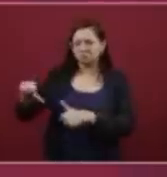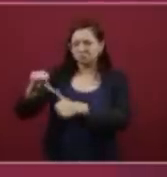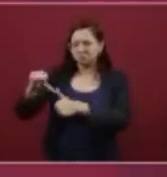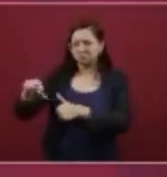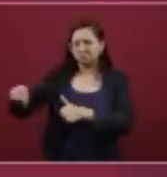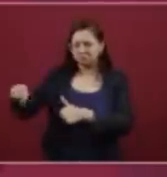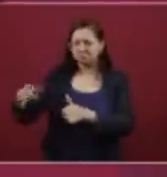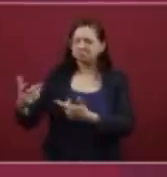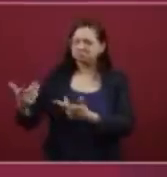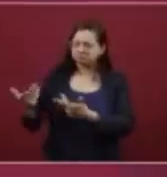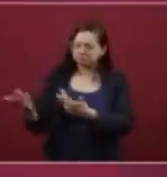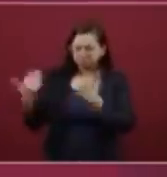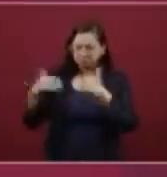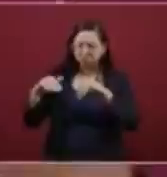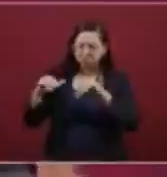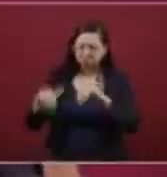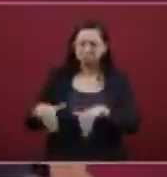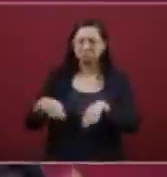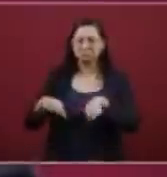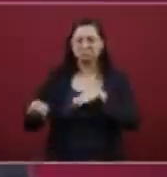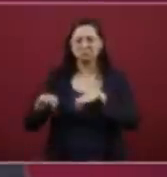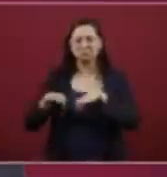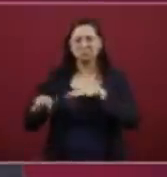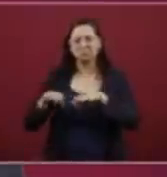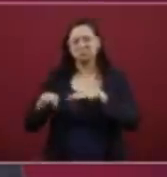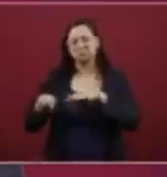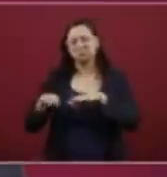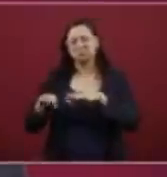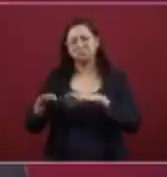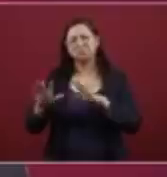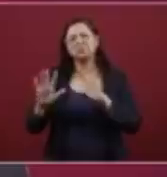centroamericanos, y esto atempere